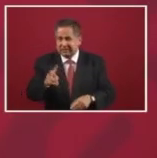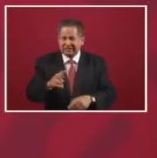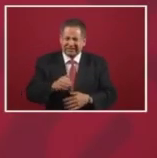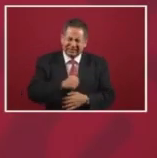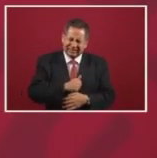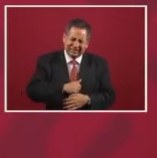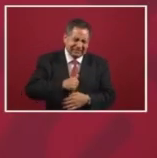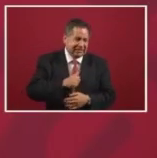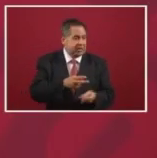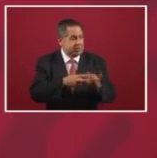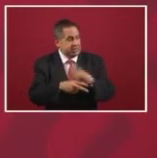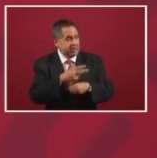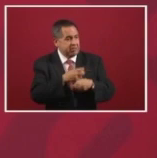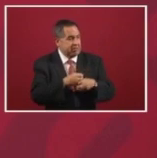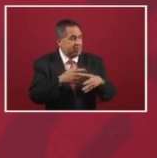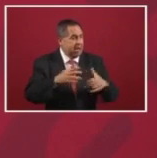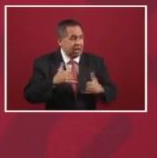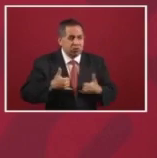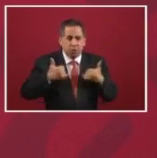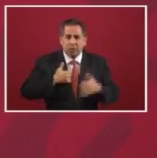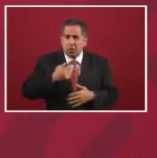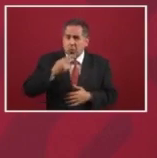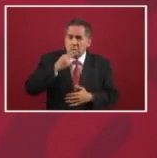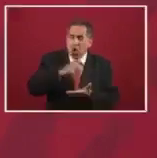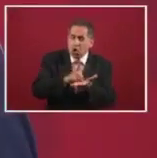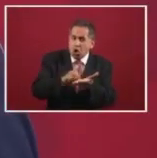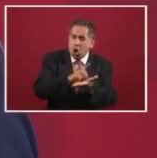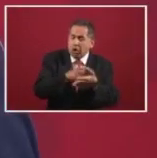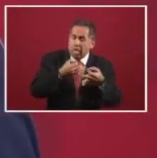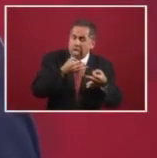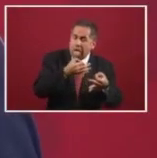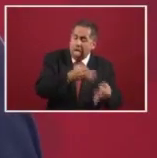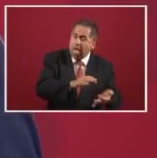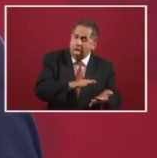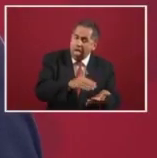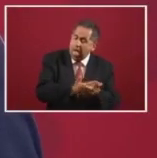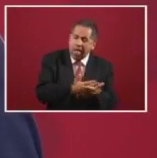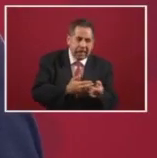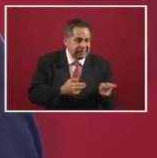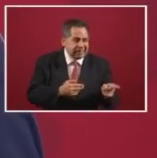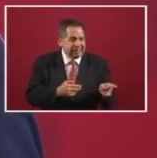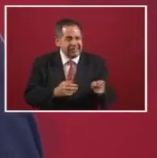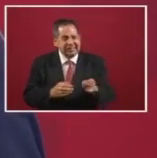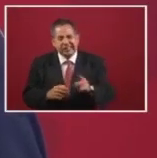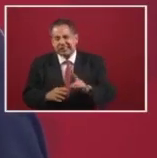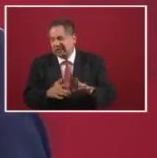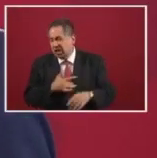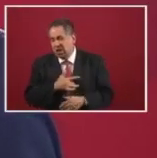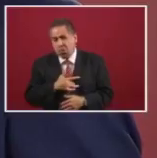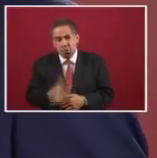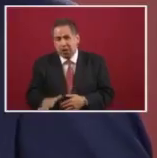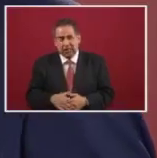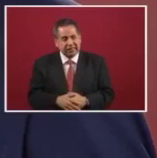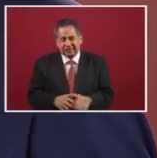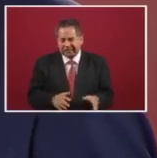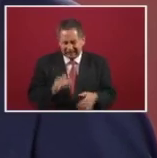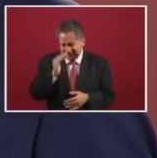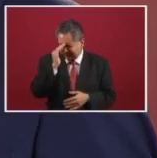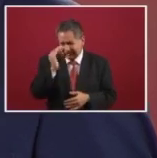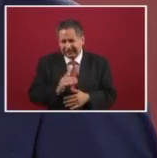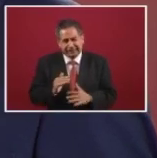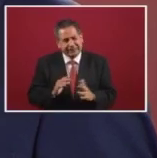desgraciadamente aumenta el consumo de droga, y eso es terrible.